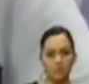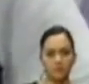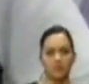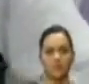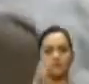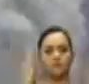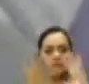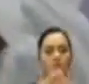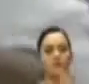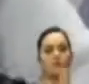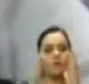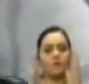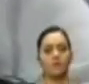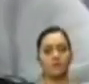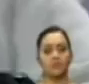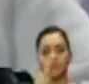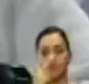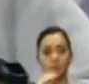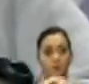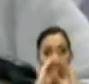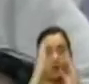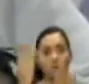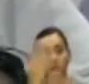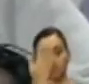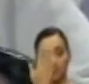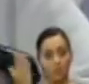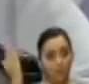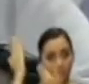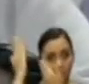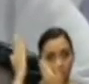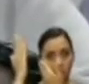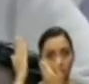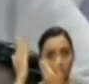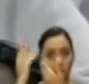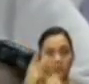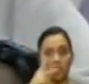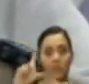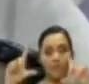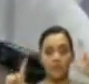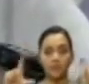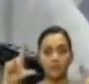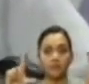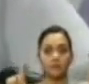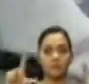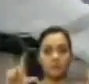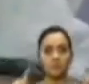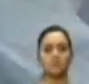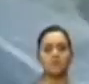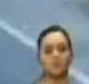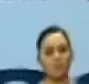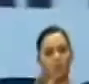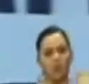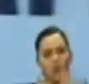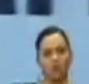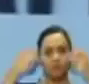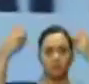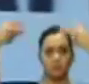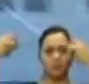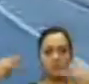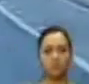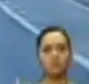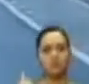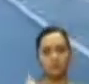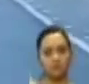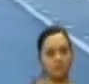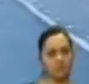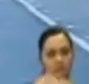Revolución Ciudadana. Ustedes pueden ver acá en la pantalla fotos pues, de tremenda carretera, ¿no? Señalizada, todo como debe ser, de primer